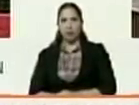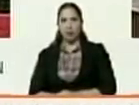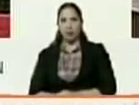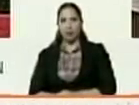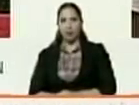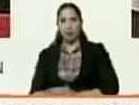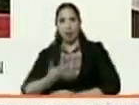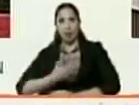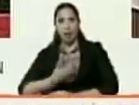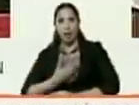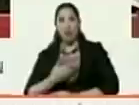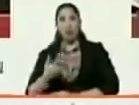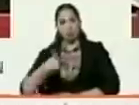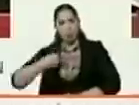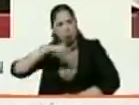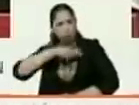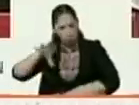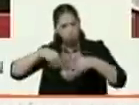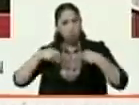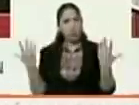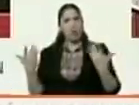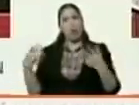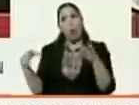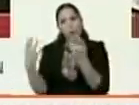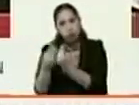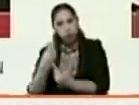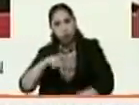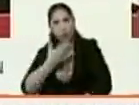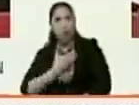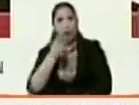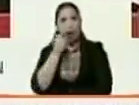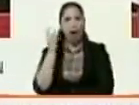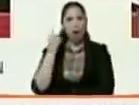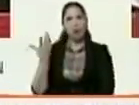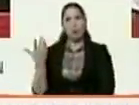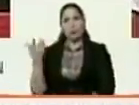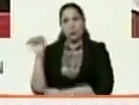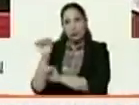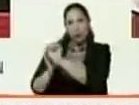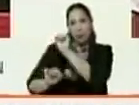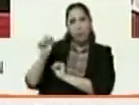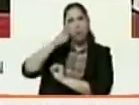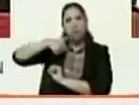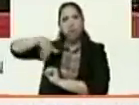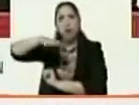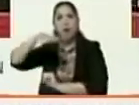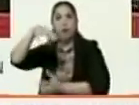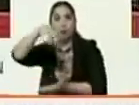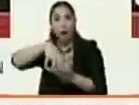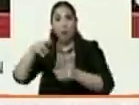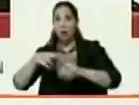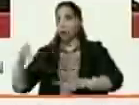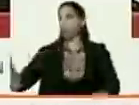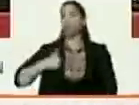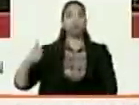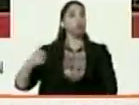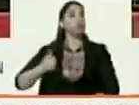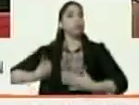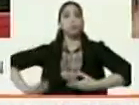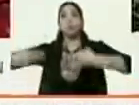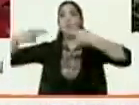Será, Freddy, y lo asumimos entonces con nuestros alcaldes y alcaldesas, la defensa del pueblo del estado Táchira en cualquier